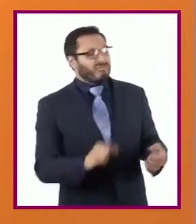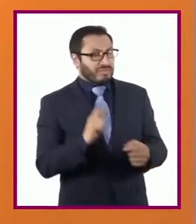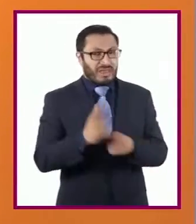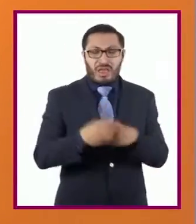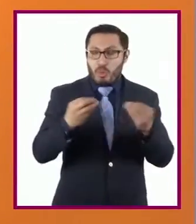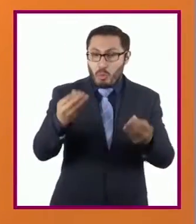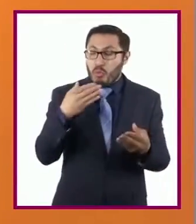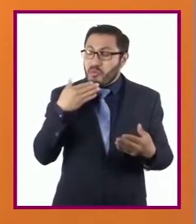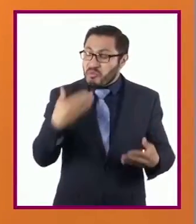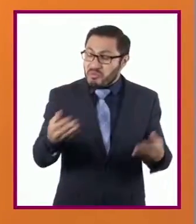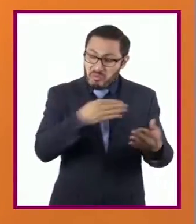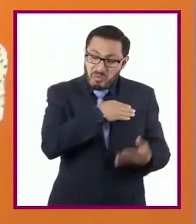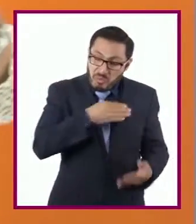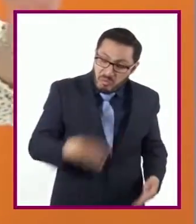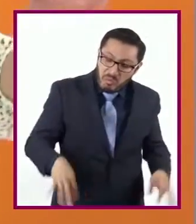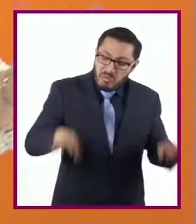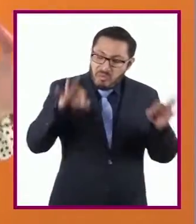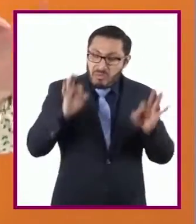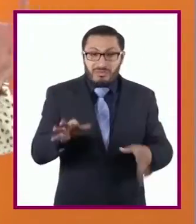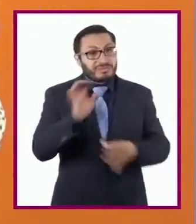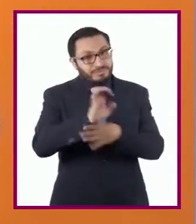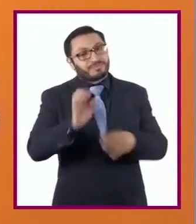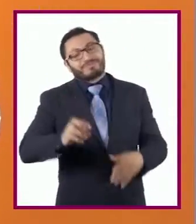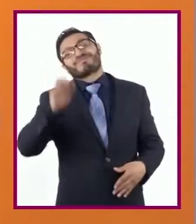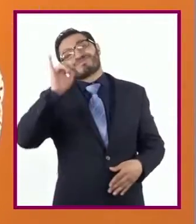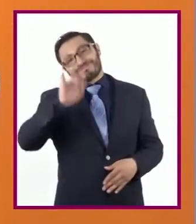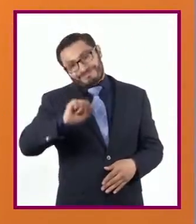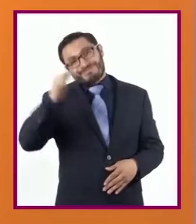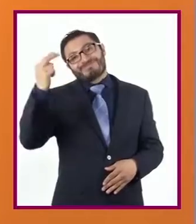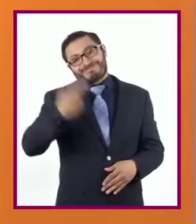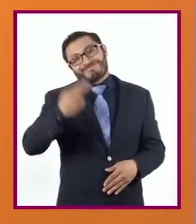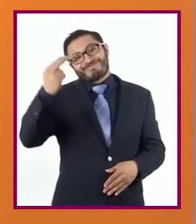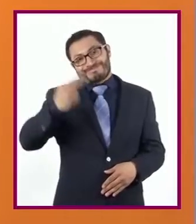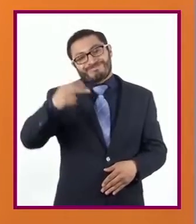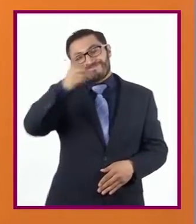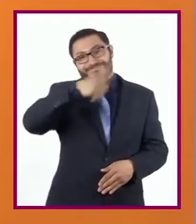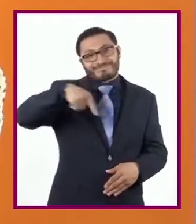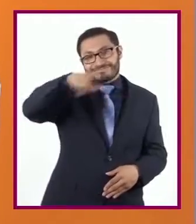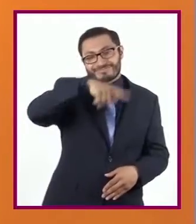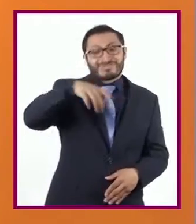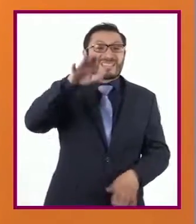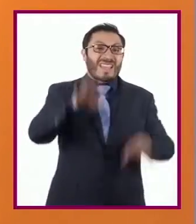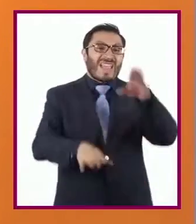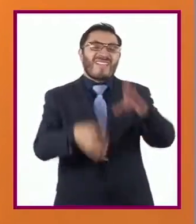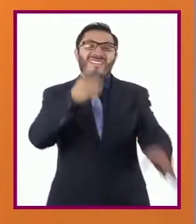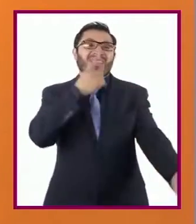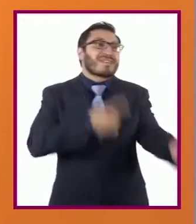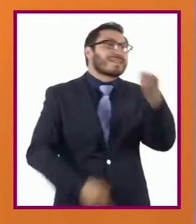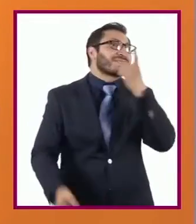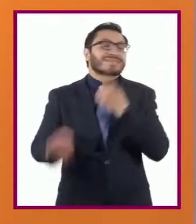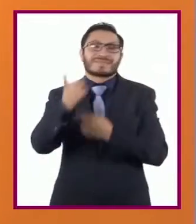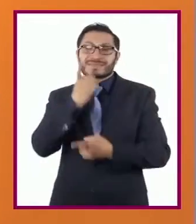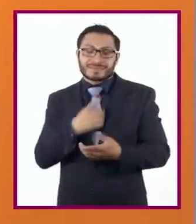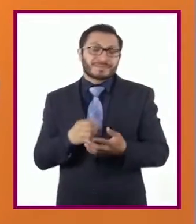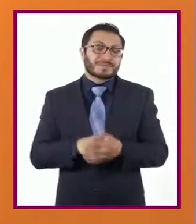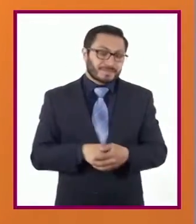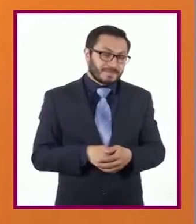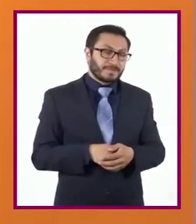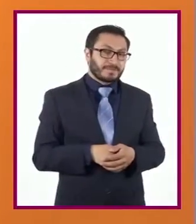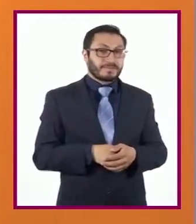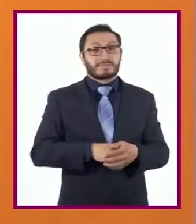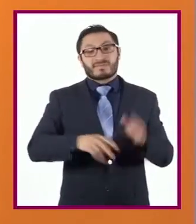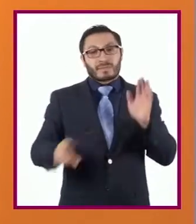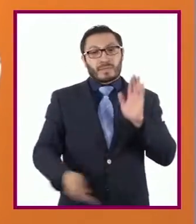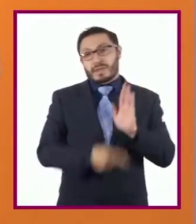¿no? Entonces, por supuesto que necesitamos como adolescentes la referencia personal y la referencia externa, ¿no? Y